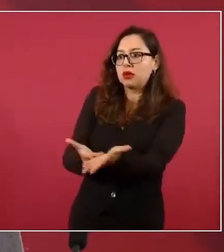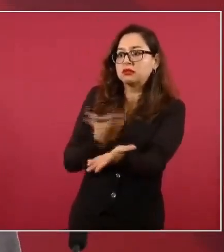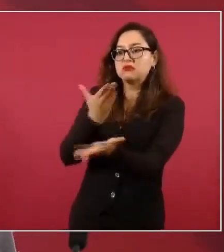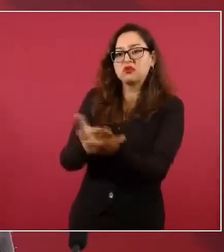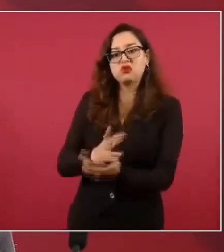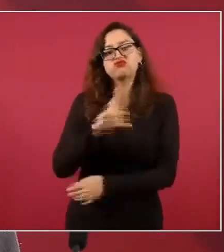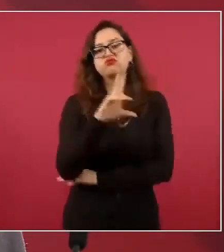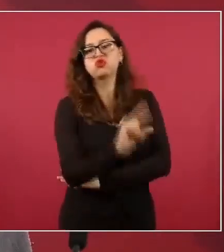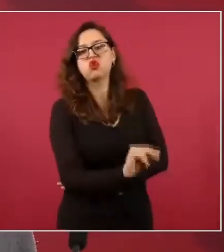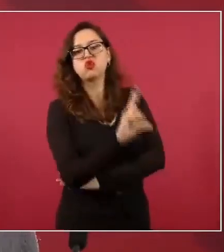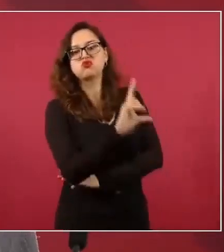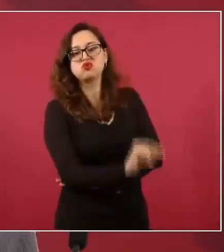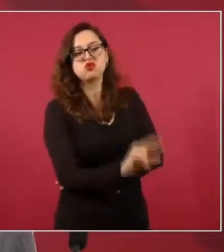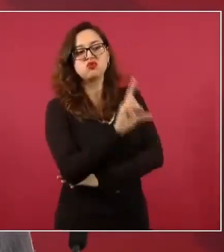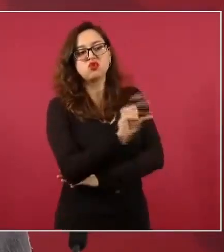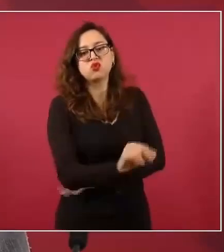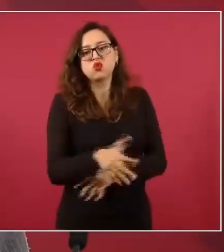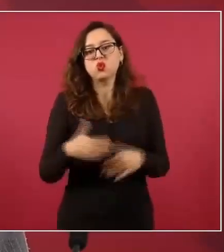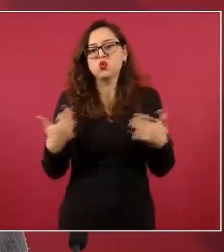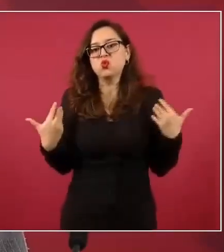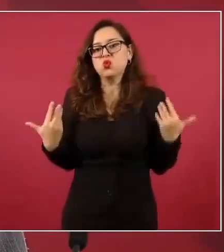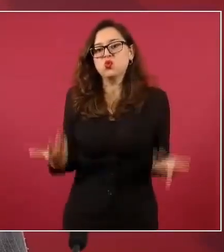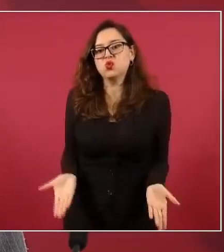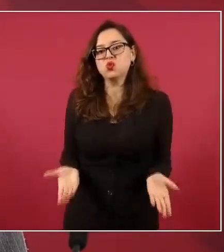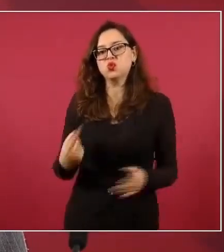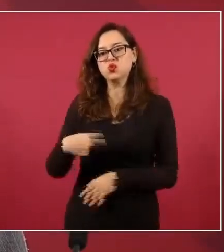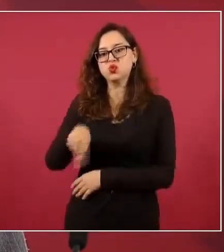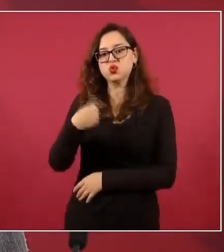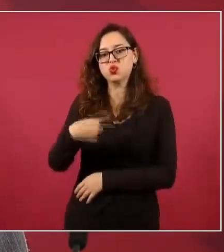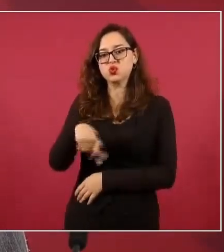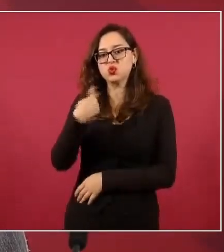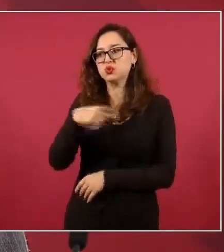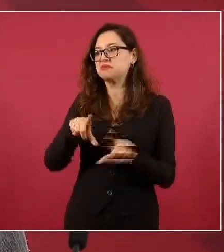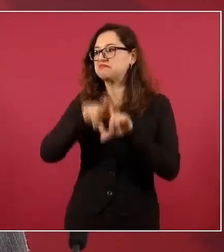que defienda al pueblo.